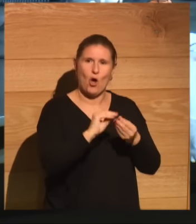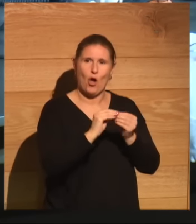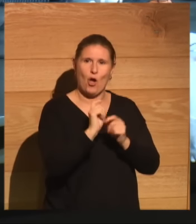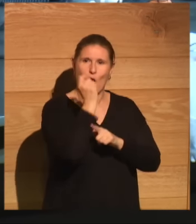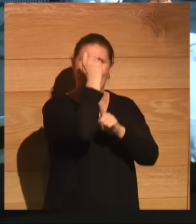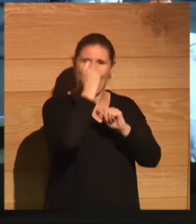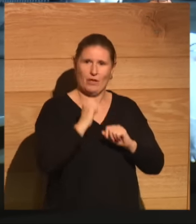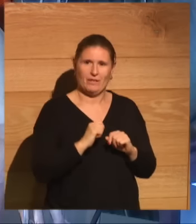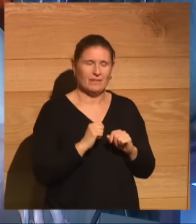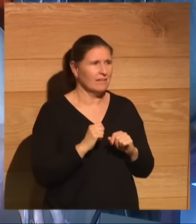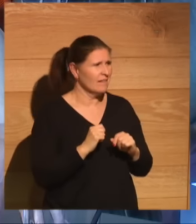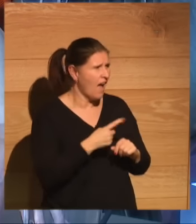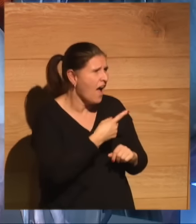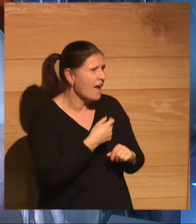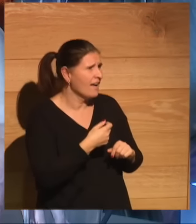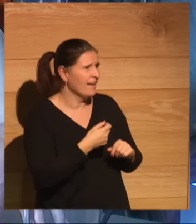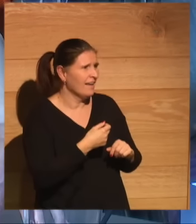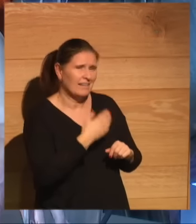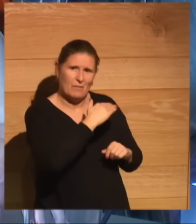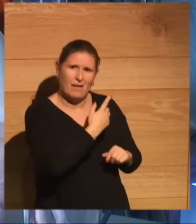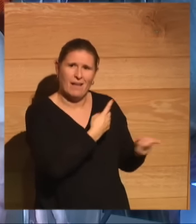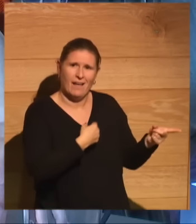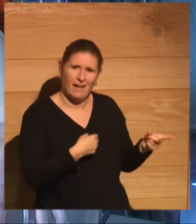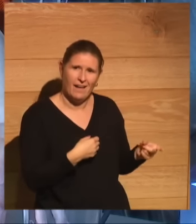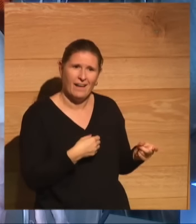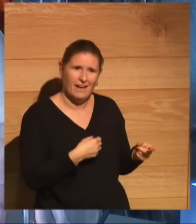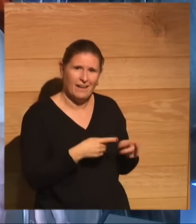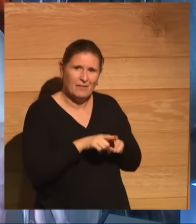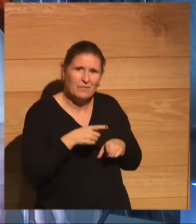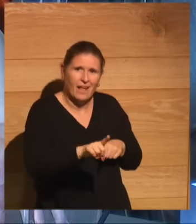Será gentuza, macho. El escritorcito.